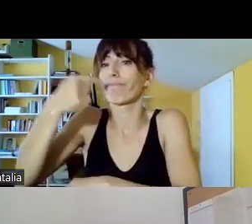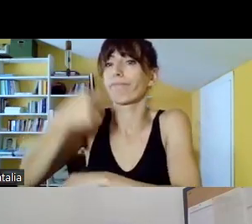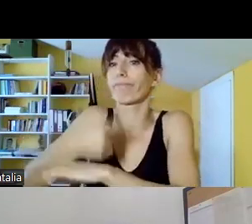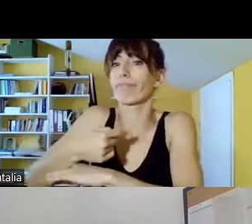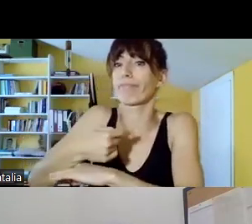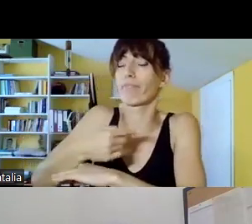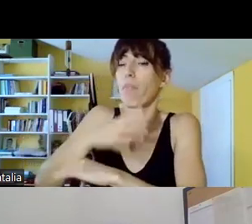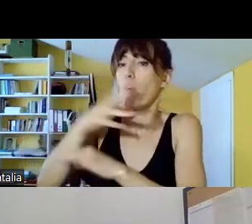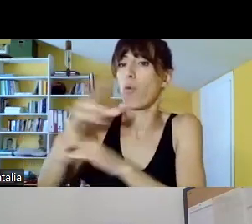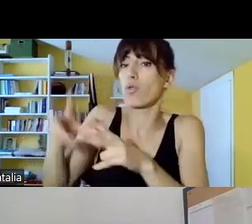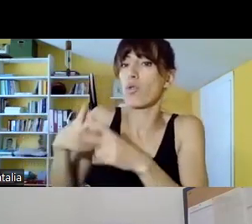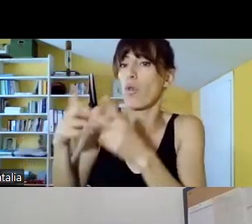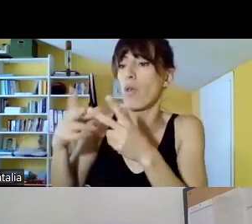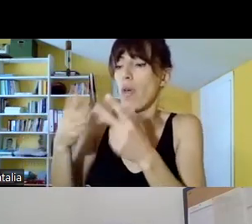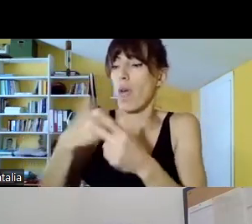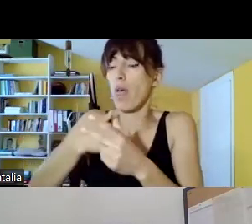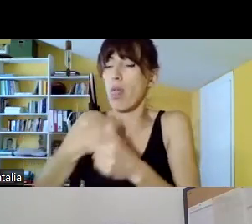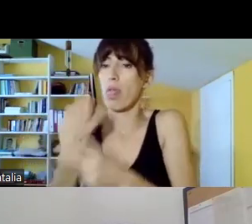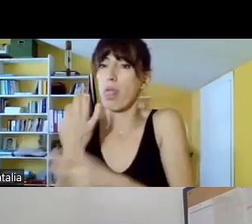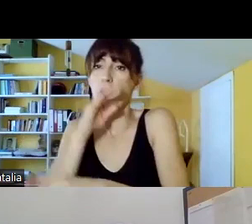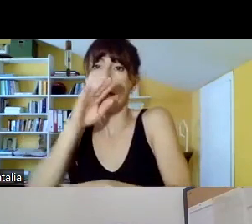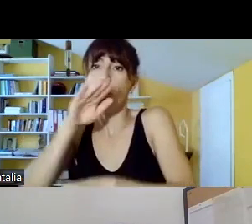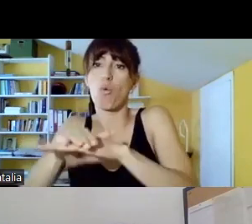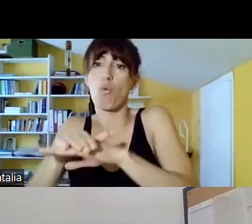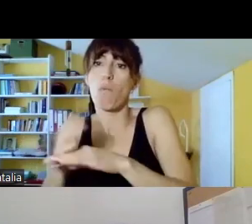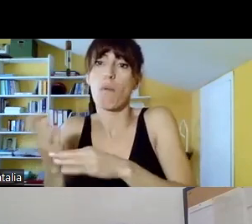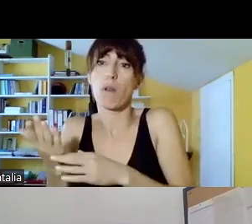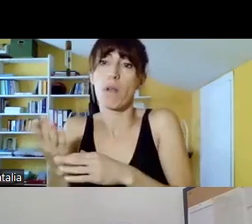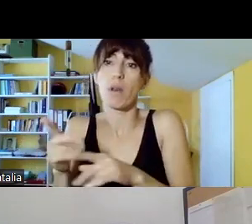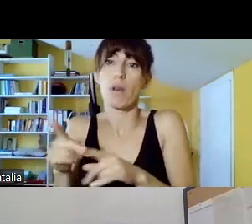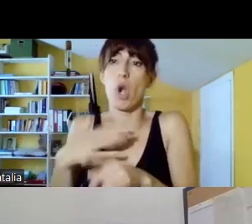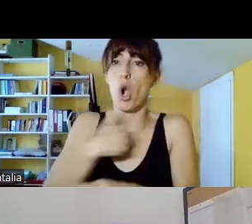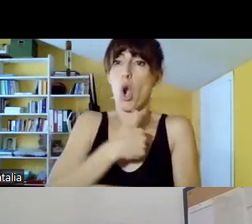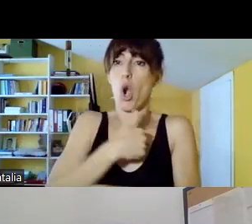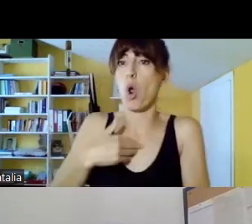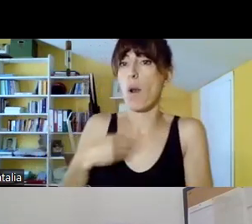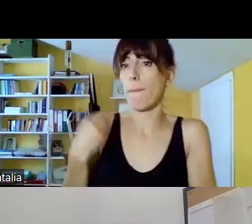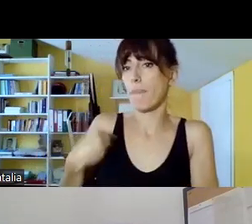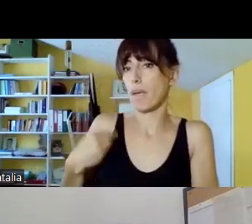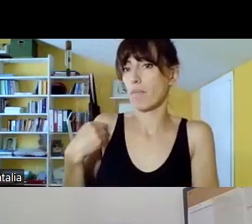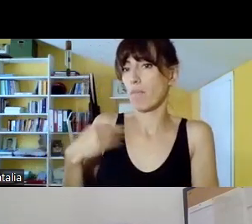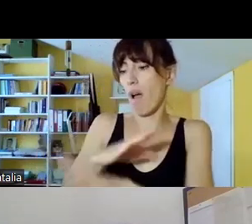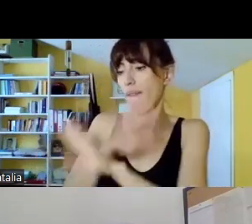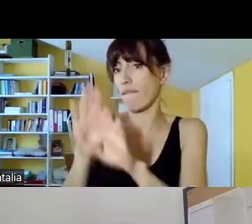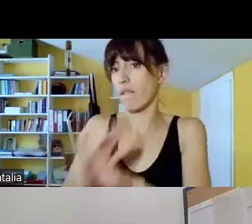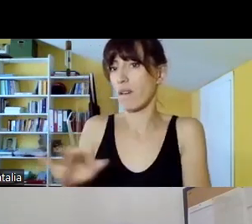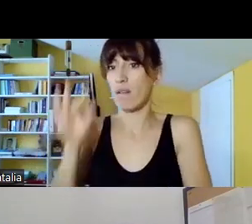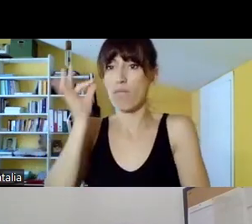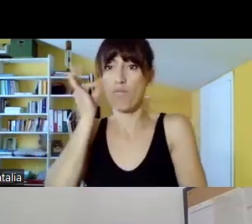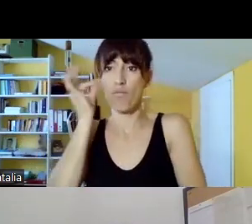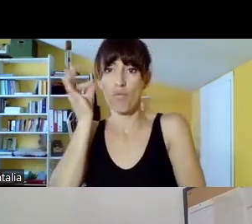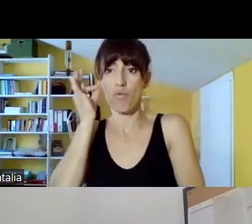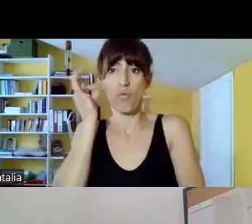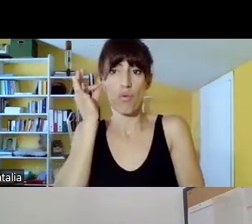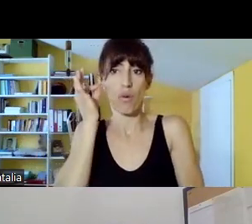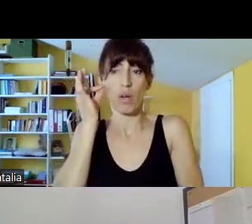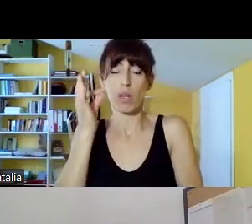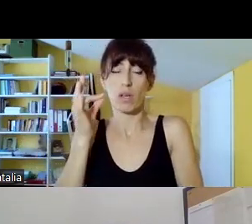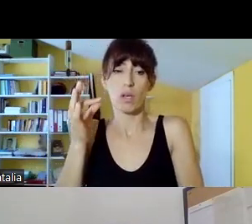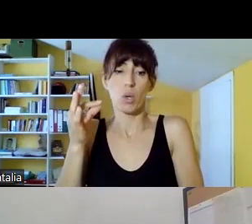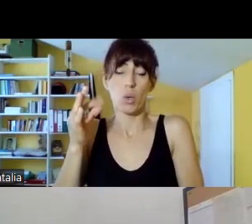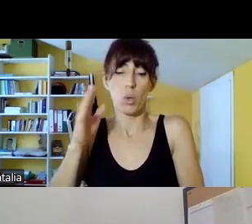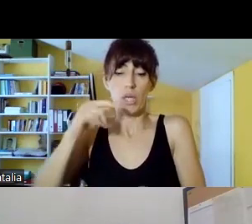la sociedad para cumplir estos roles, predispone a las mujeres a la culpa, con